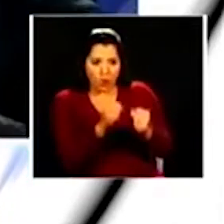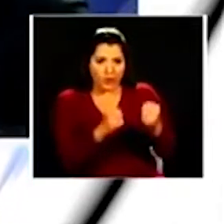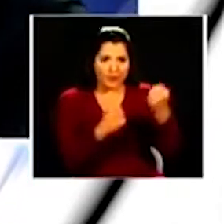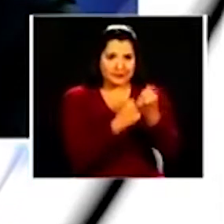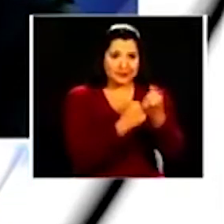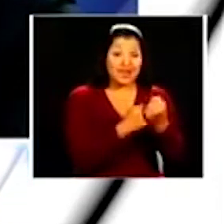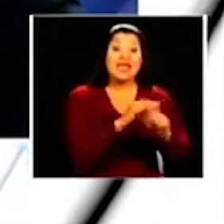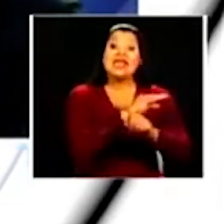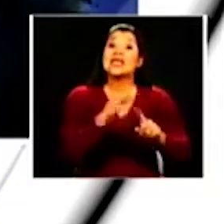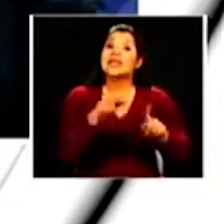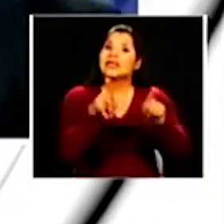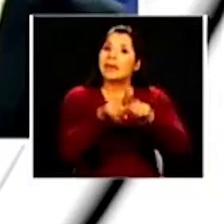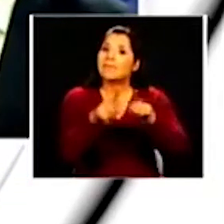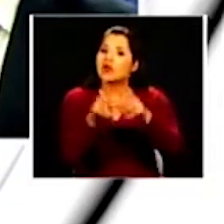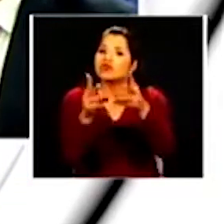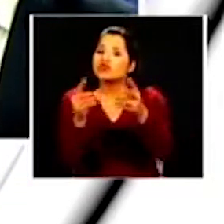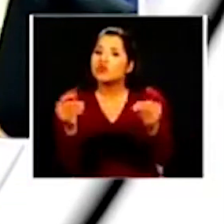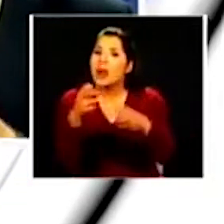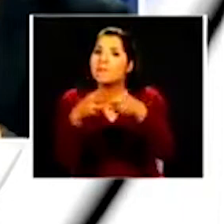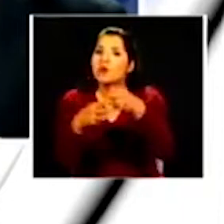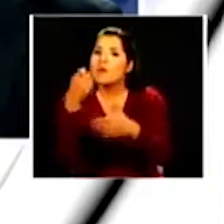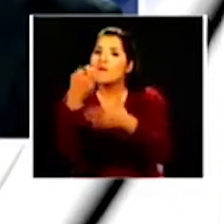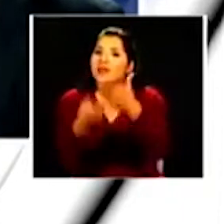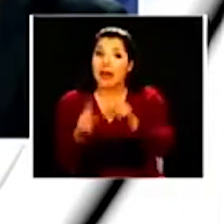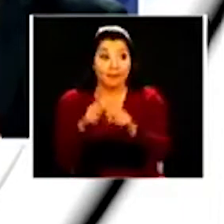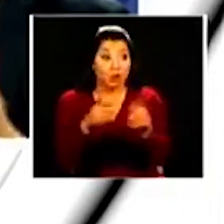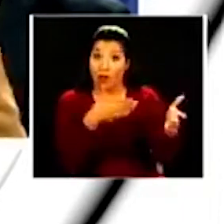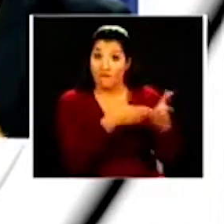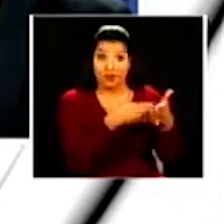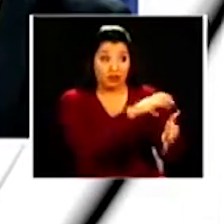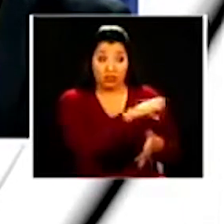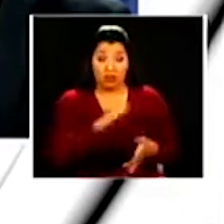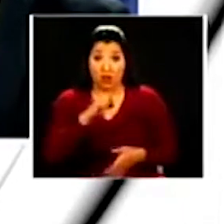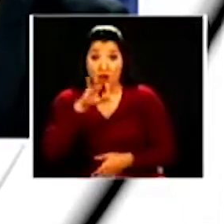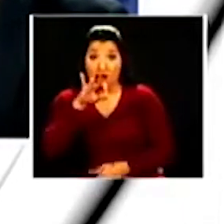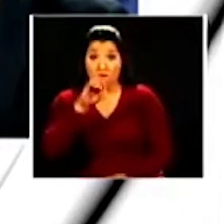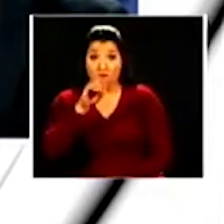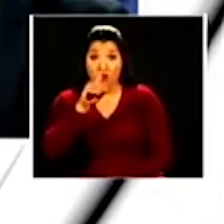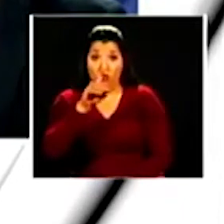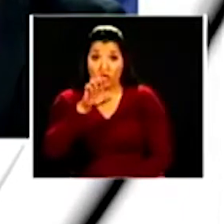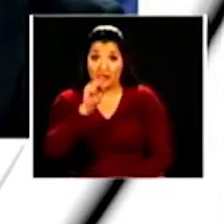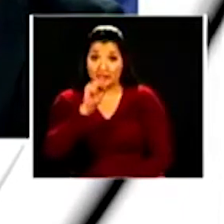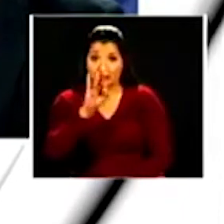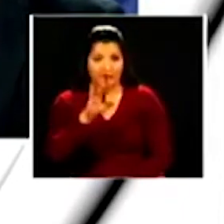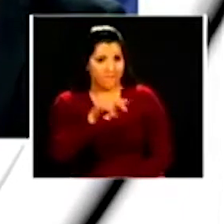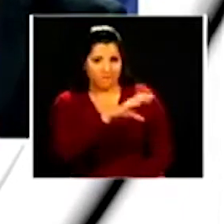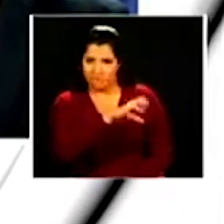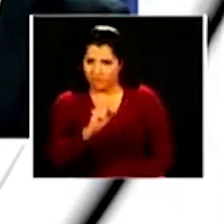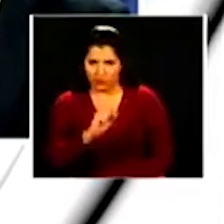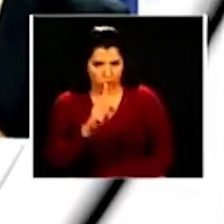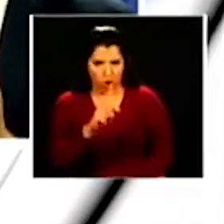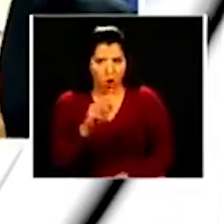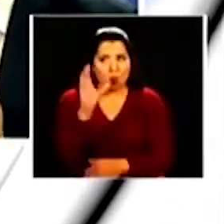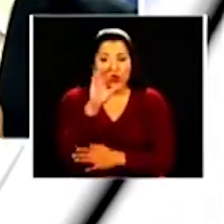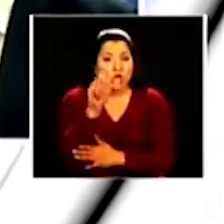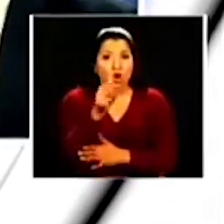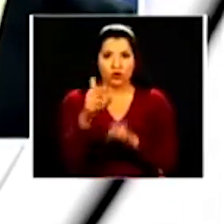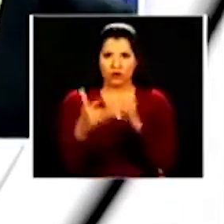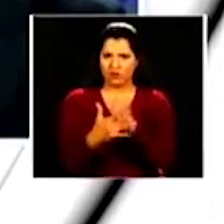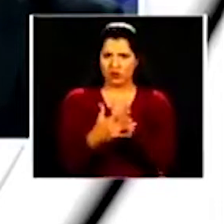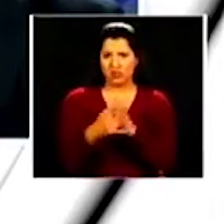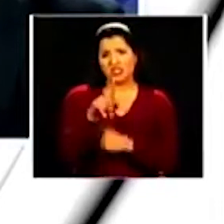tocando FODESAF, para poder resolver las otras pensiones. 130.000 colones, muchos adultos mayores nos señalan, no les sirven